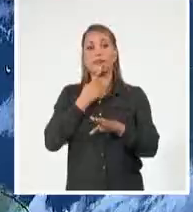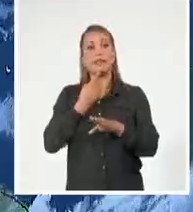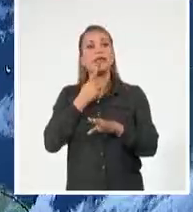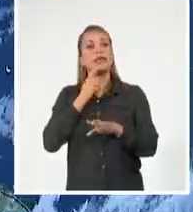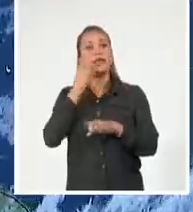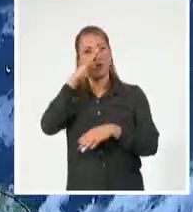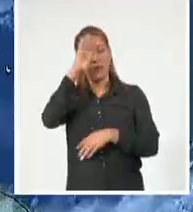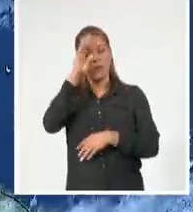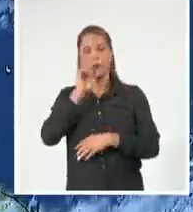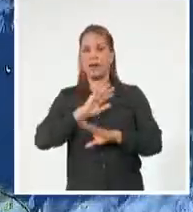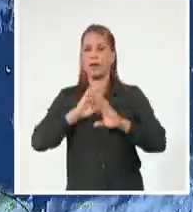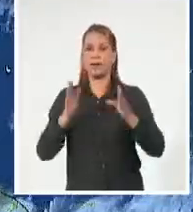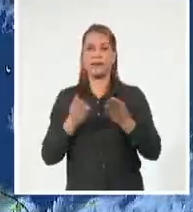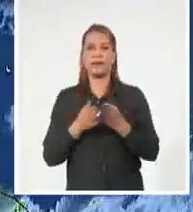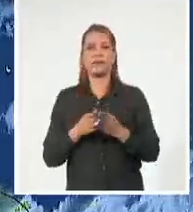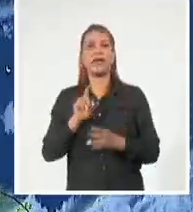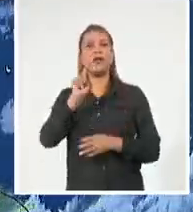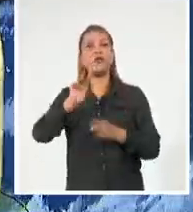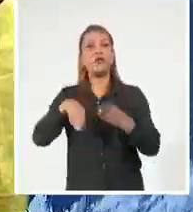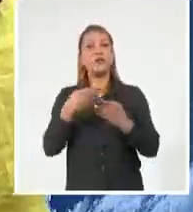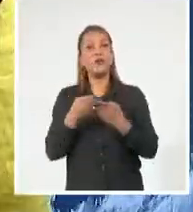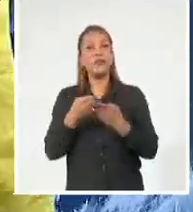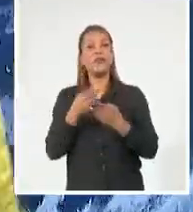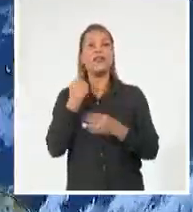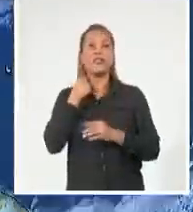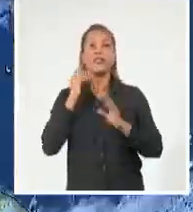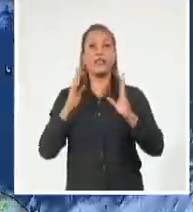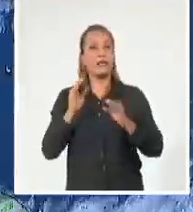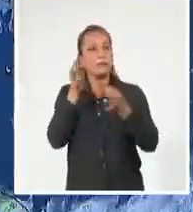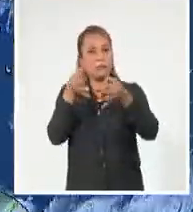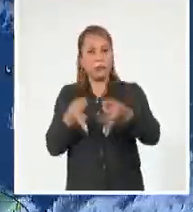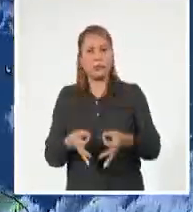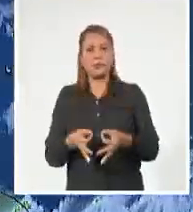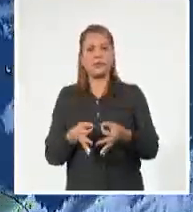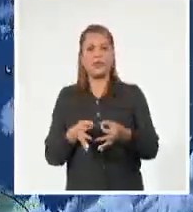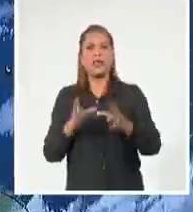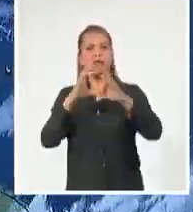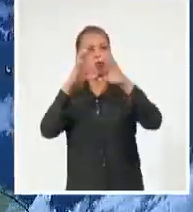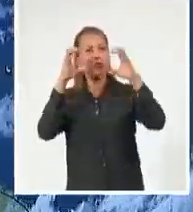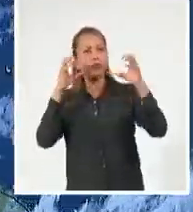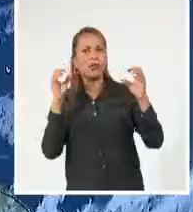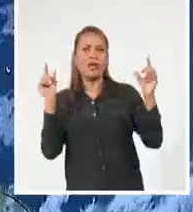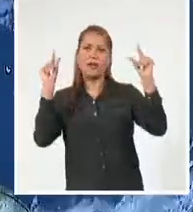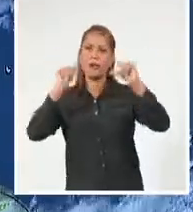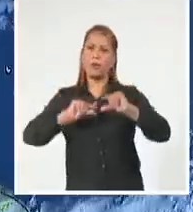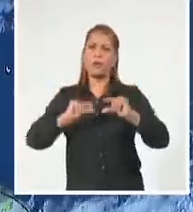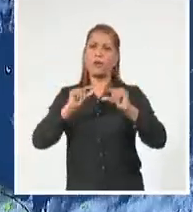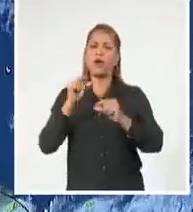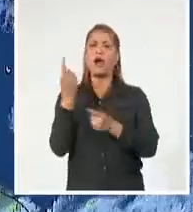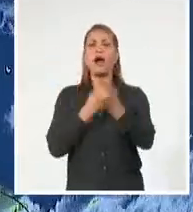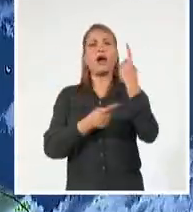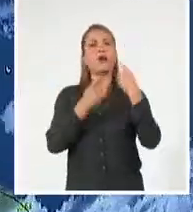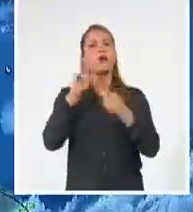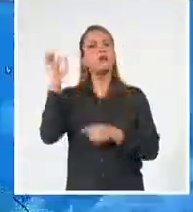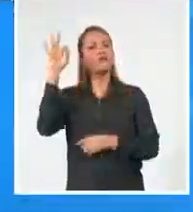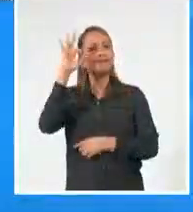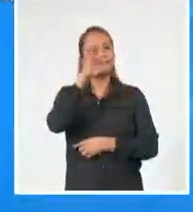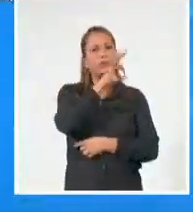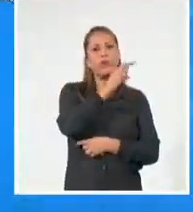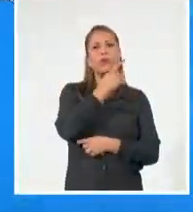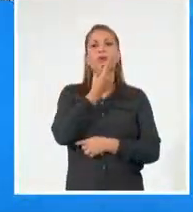el último día del año 2021. Con poca nubosidad ahora mismo en todo el territorio nacional, sol y algunas nubes en horas de la